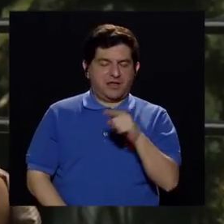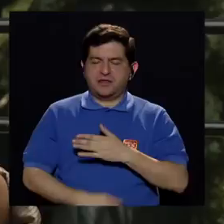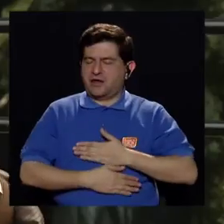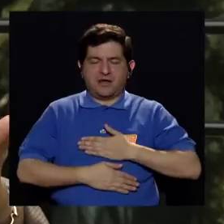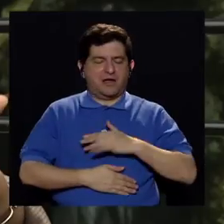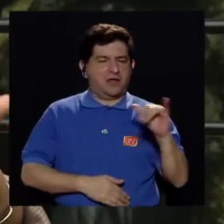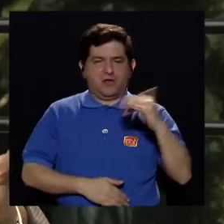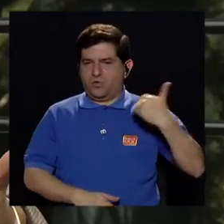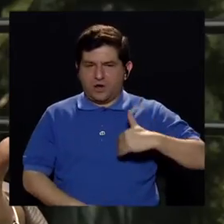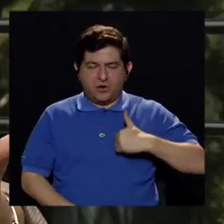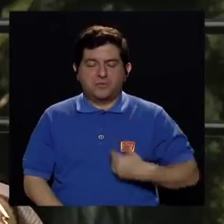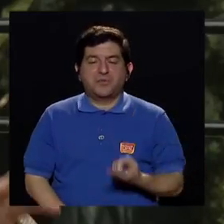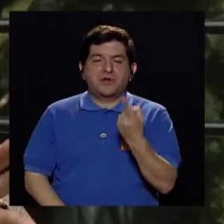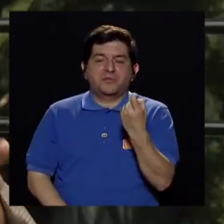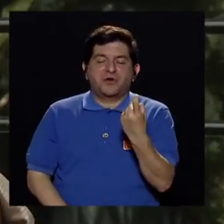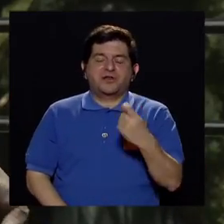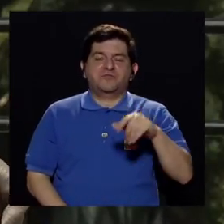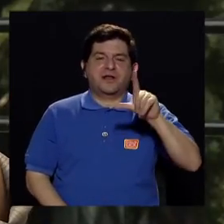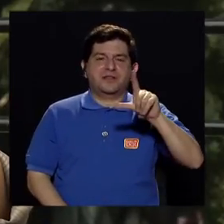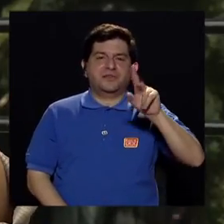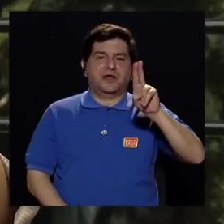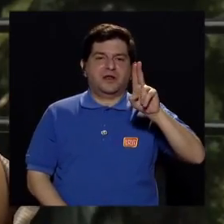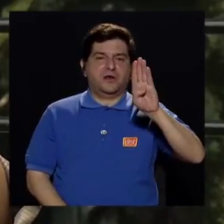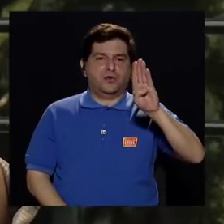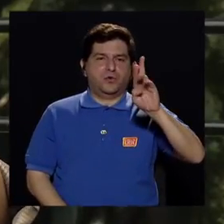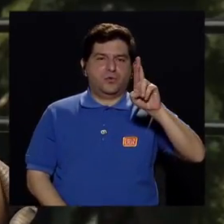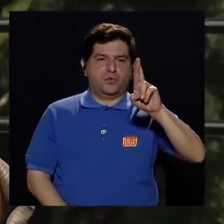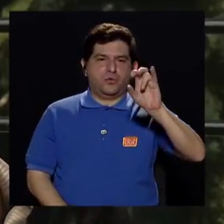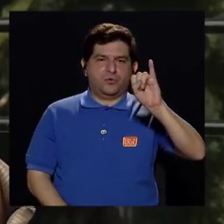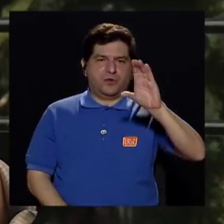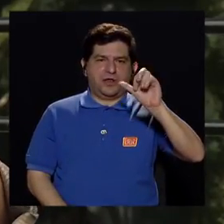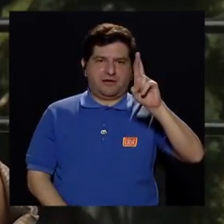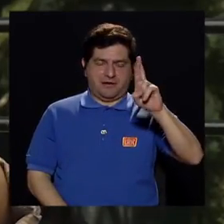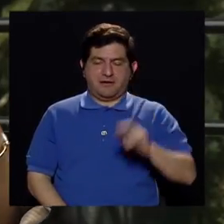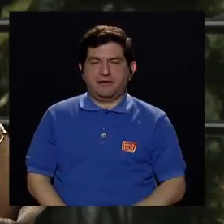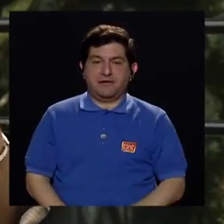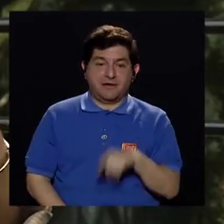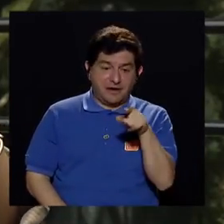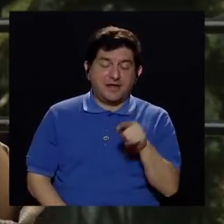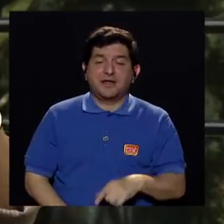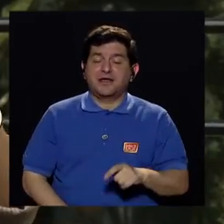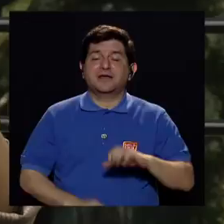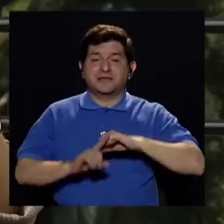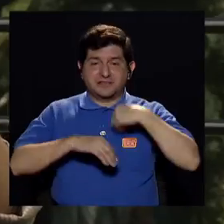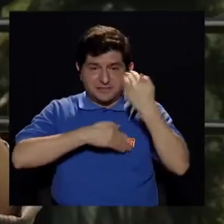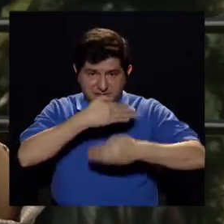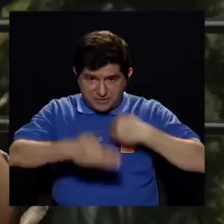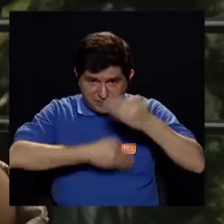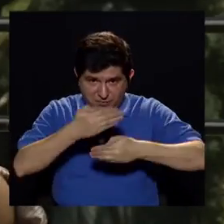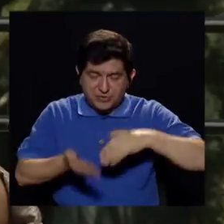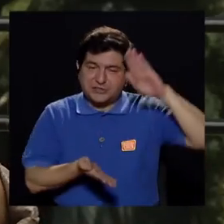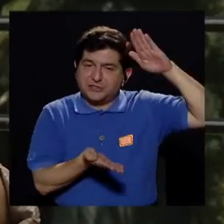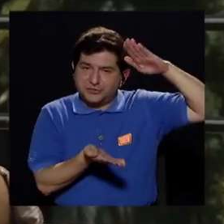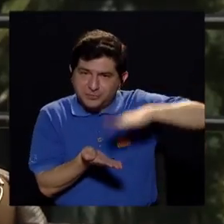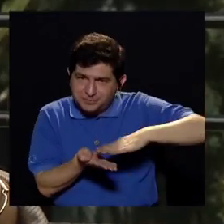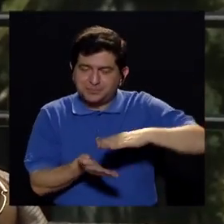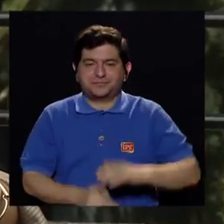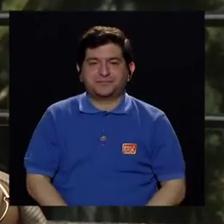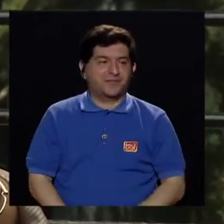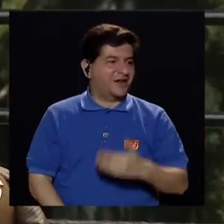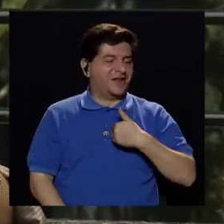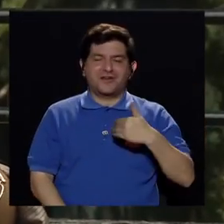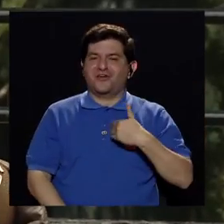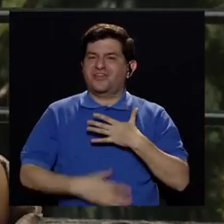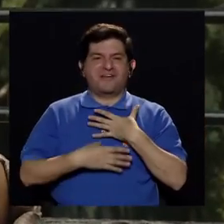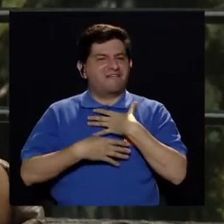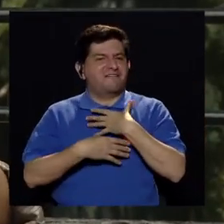no hay una buena lubricación. En esas edades la capacidad de lubricación natural desciende. Entonces no tenemos la